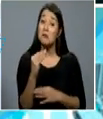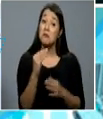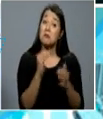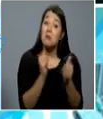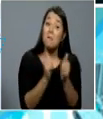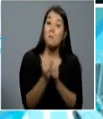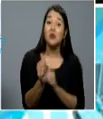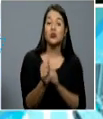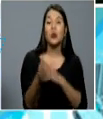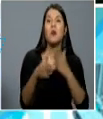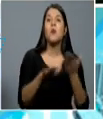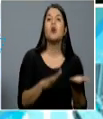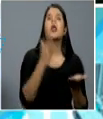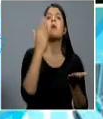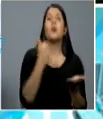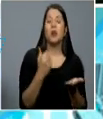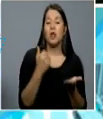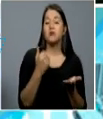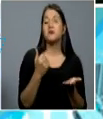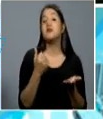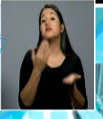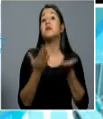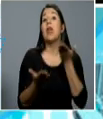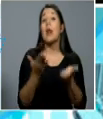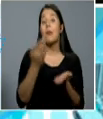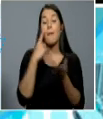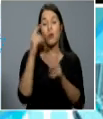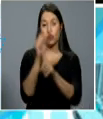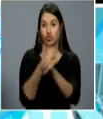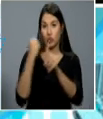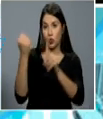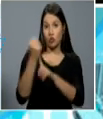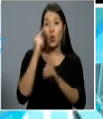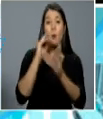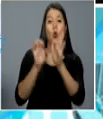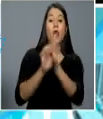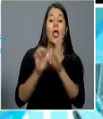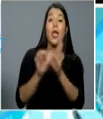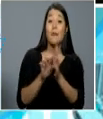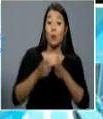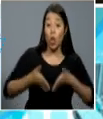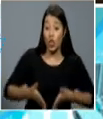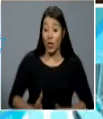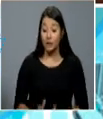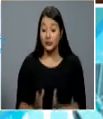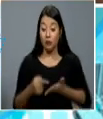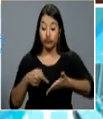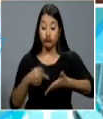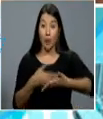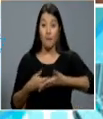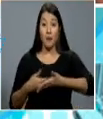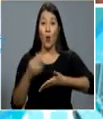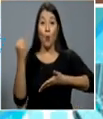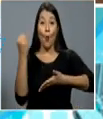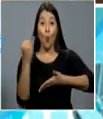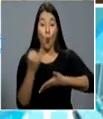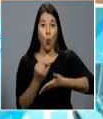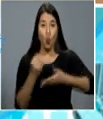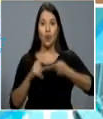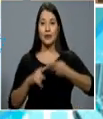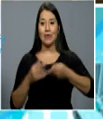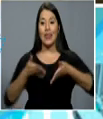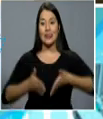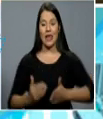ser evitables, se debe a situaciones como por ejemplo el bajo peso al nacer, la prematurez del bebé, situaciones como